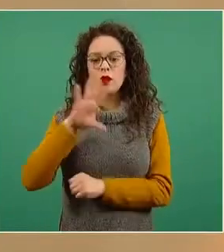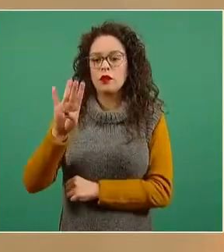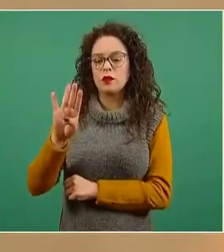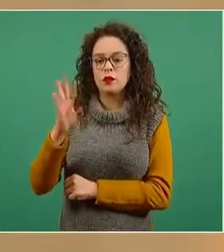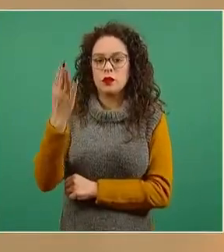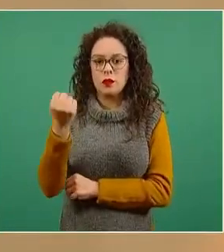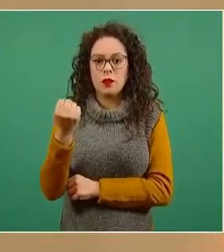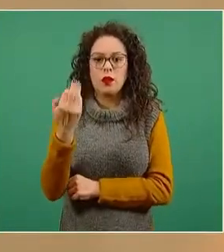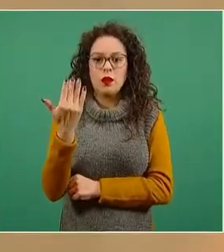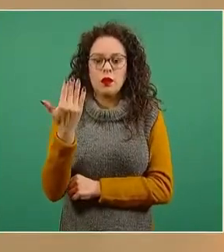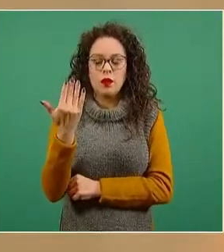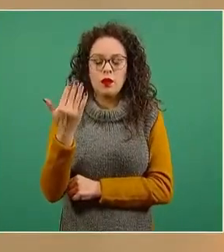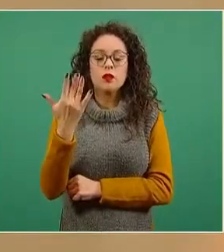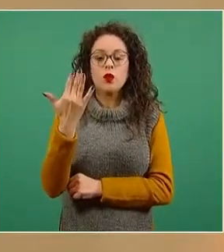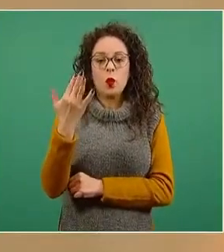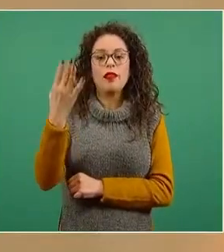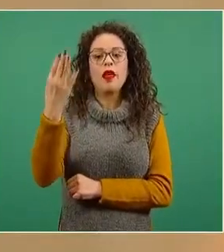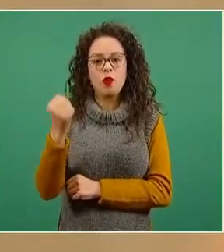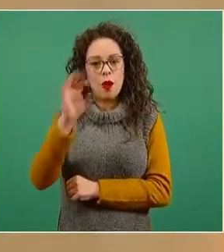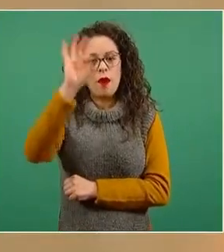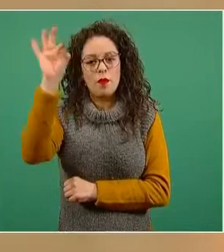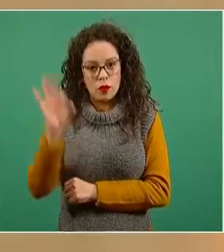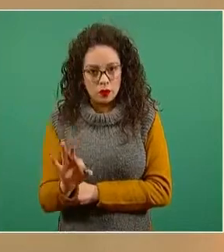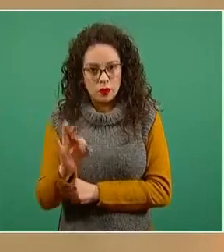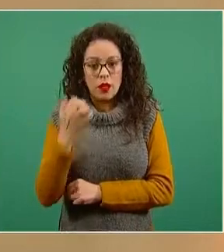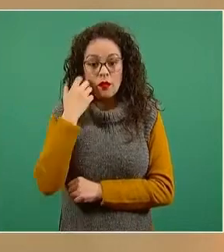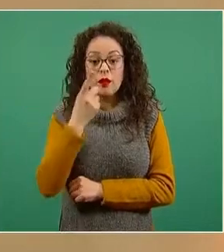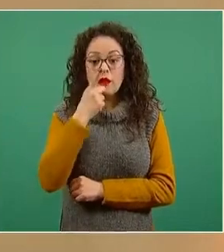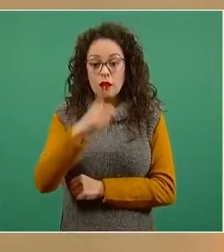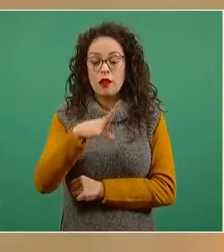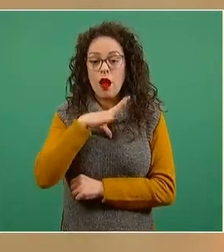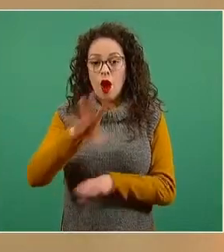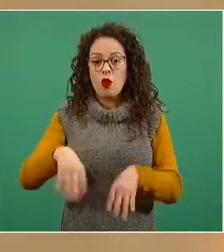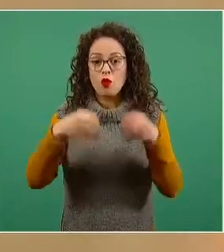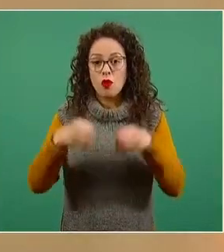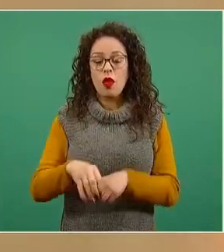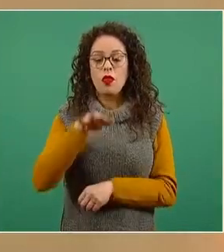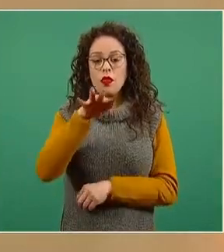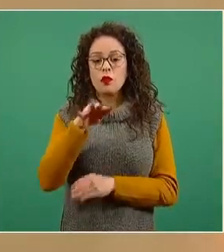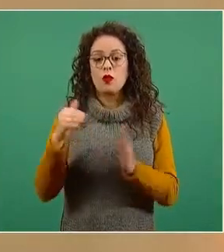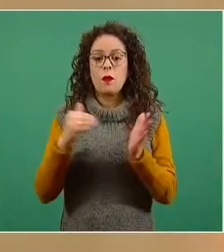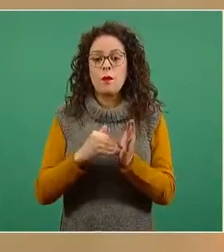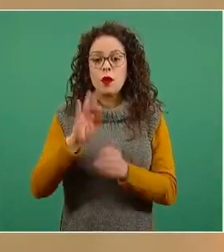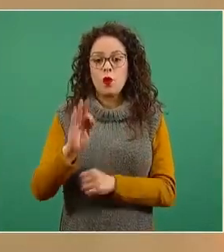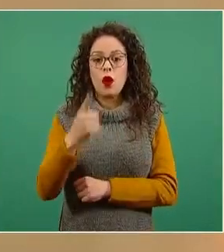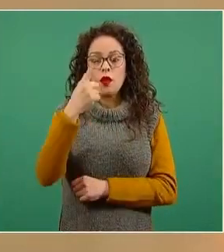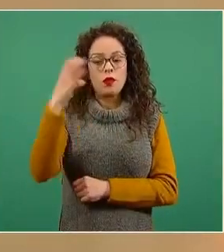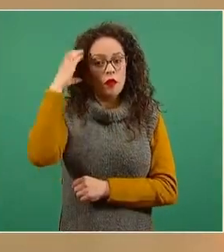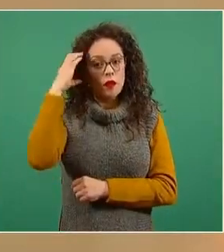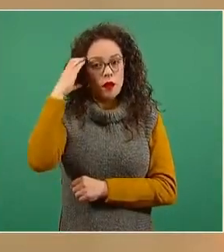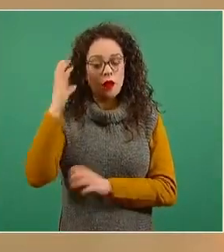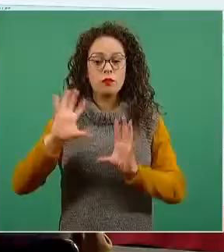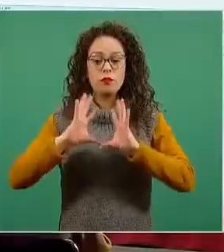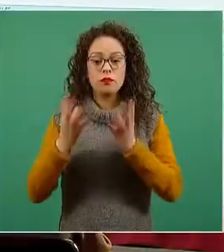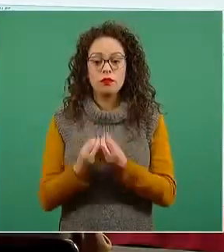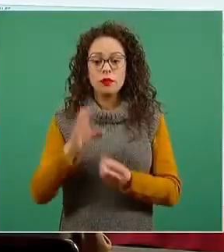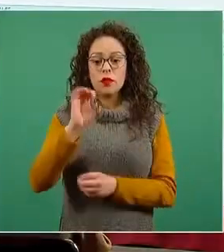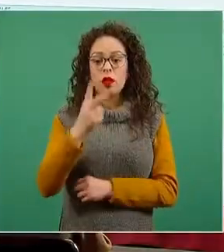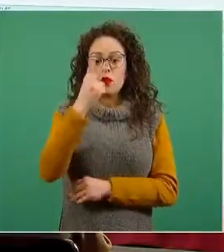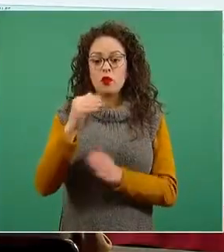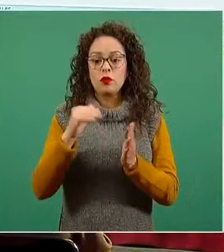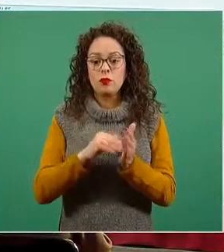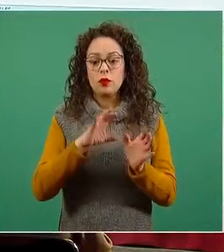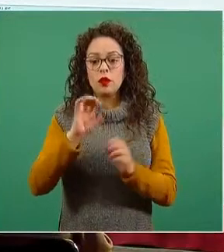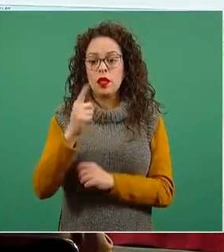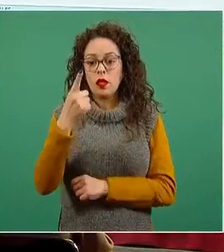lo que representa que están ocupadas 19.041 camas de las 32.531 que